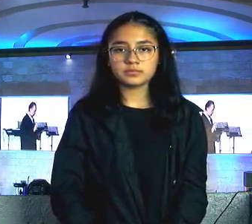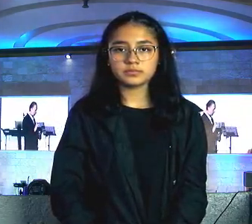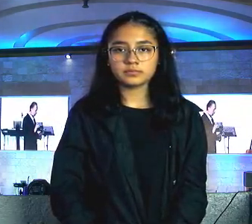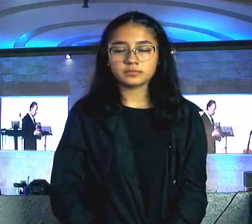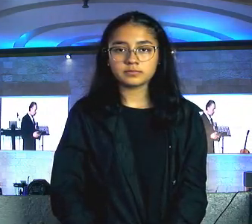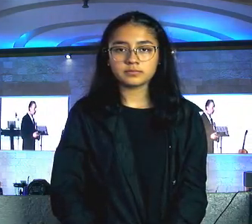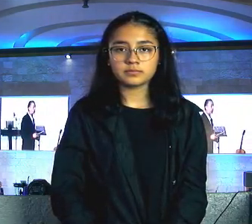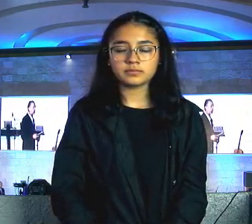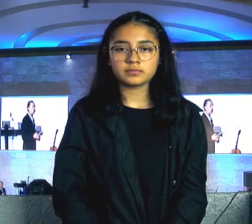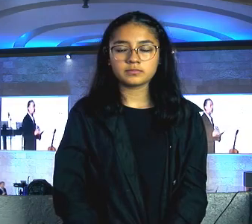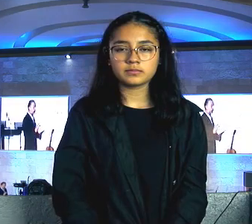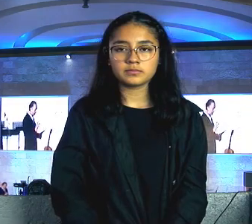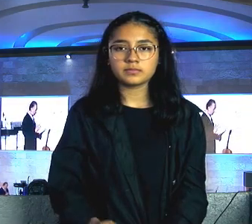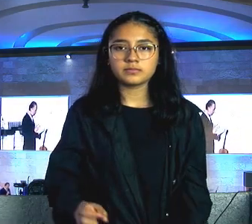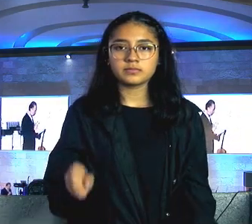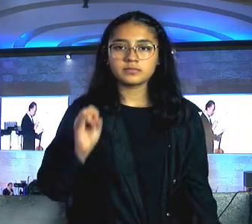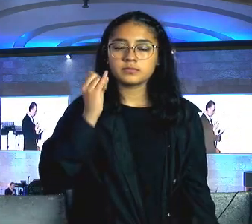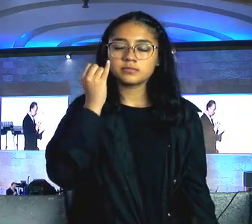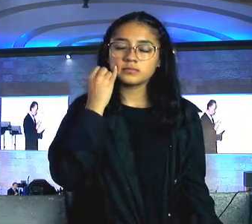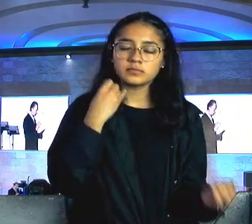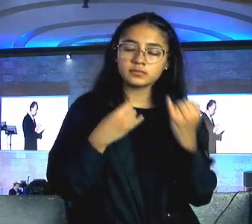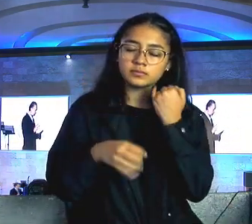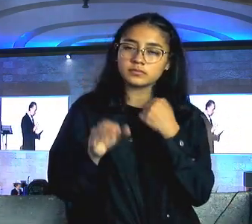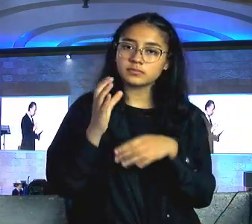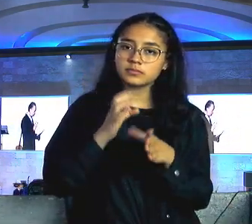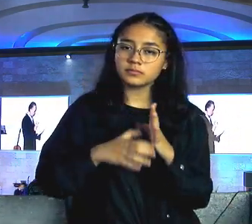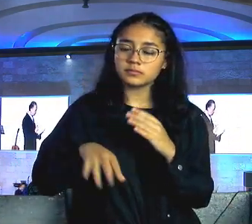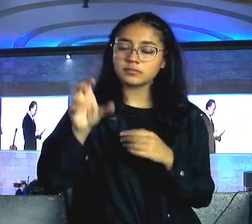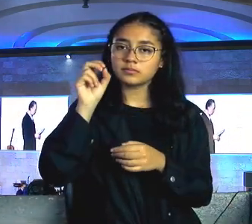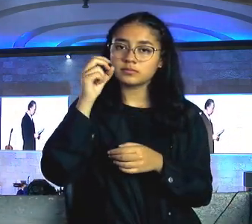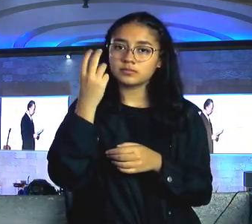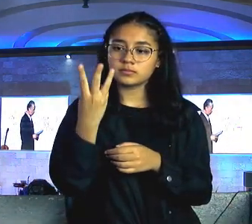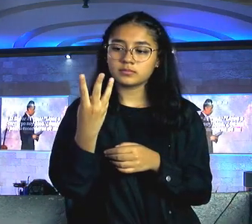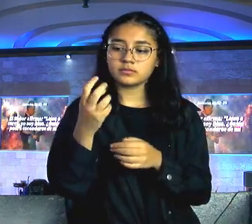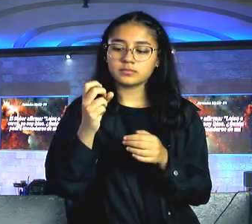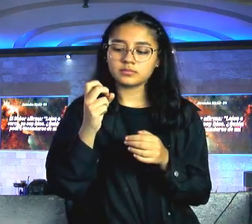En Jeremías capítulo 23, versículo 23 y